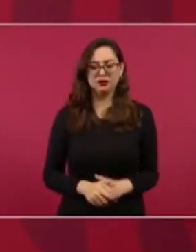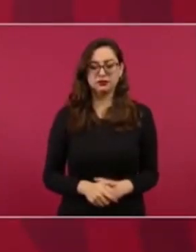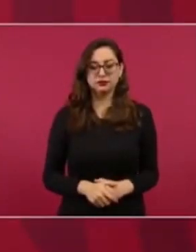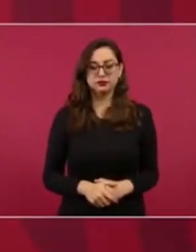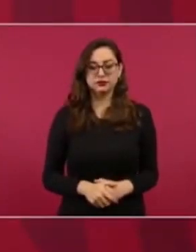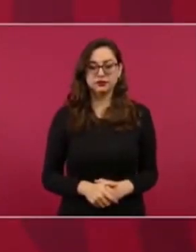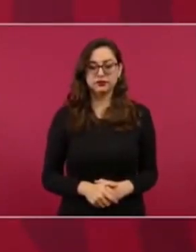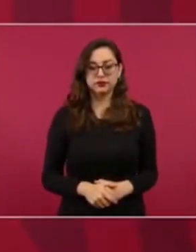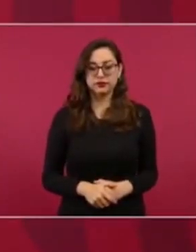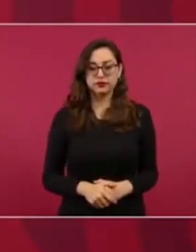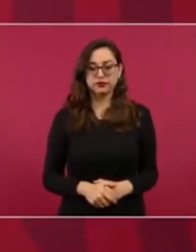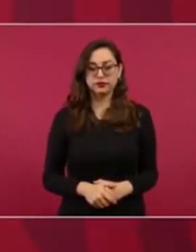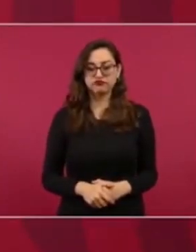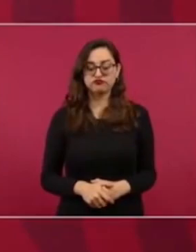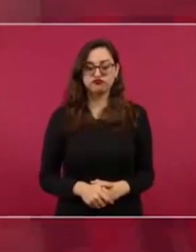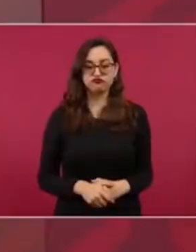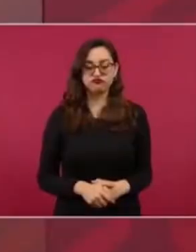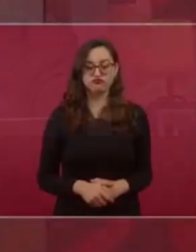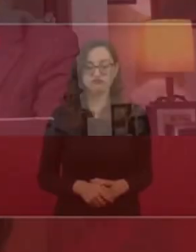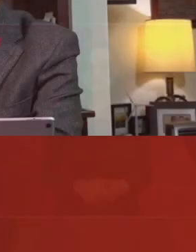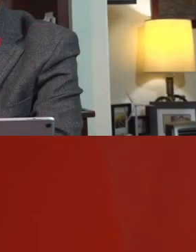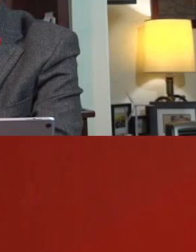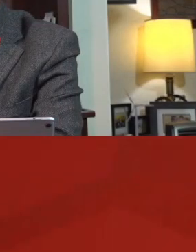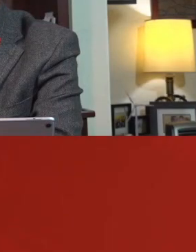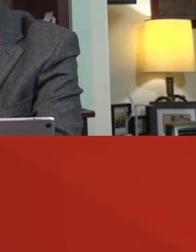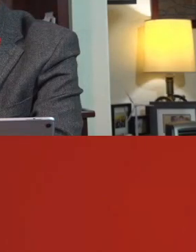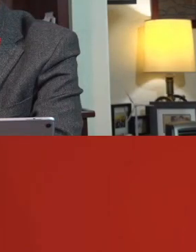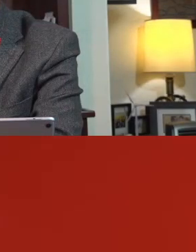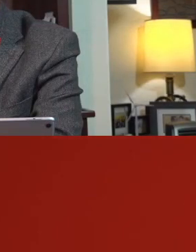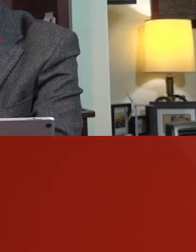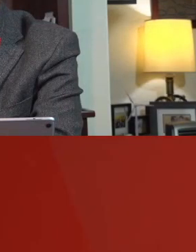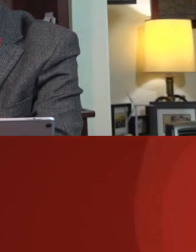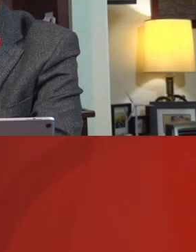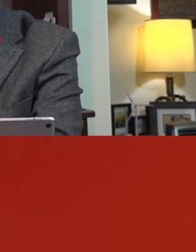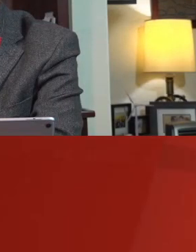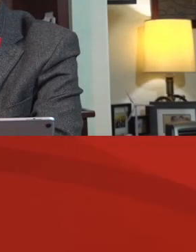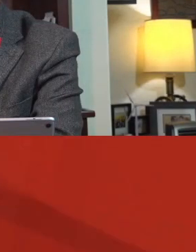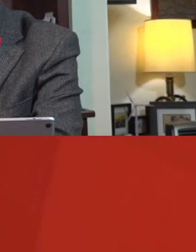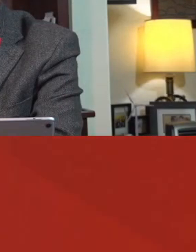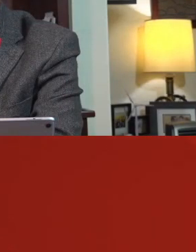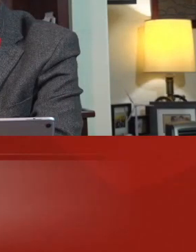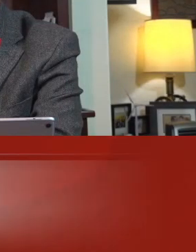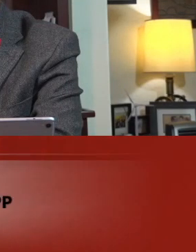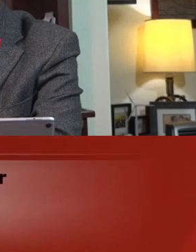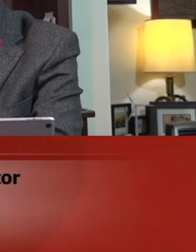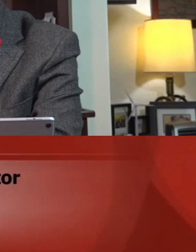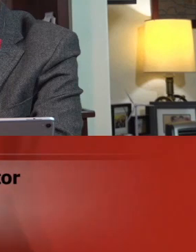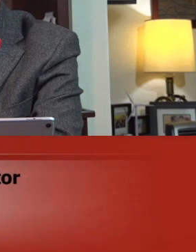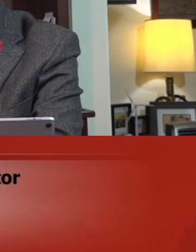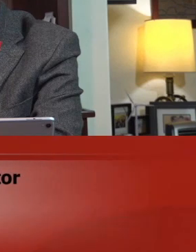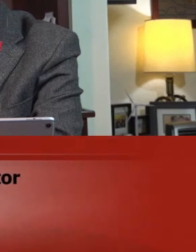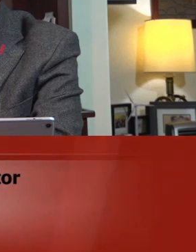aire. A ver si ya vámonos. Yo no quiero ni pensar lo que dan de impuestos esas empresas.